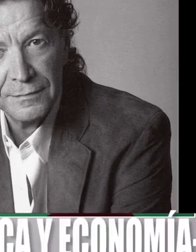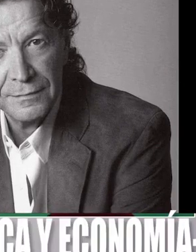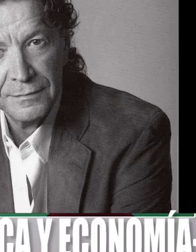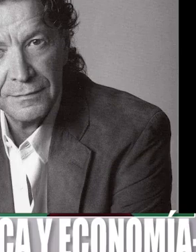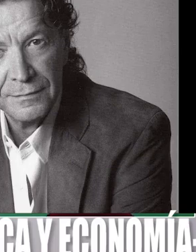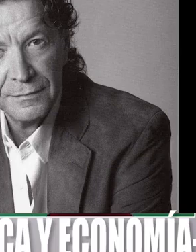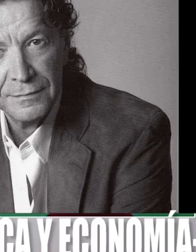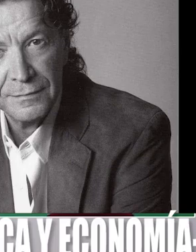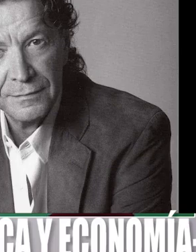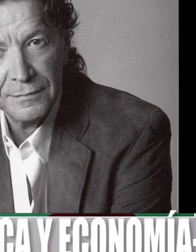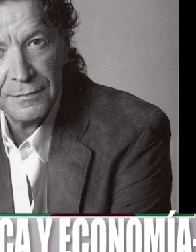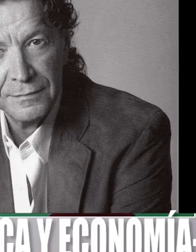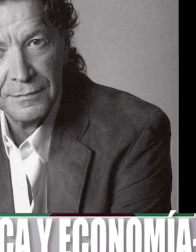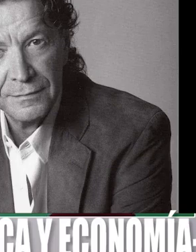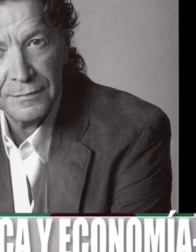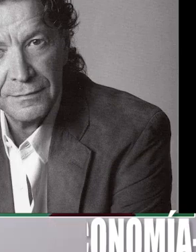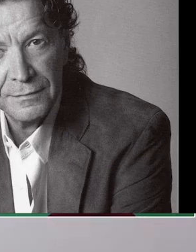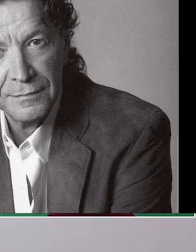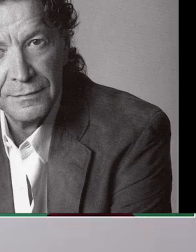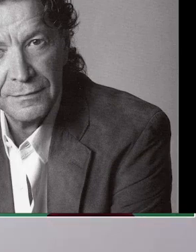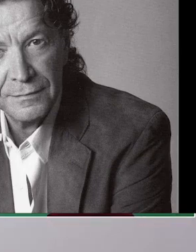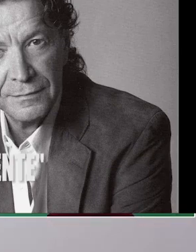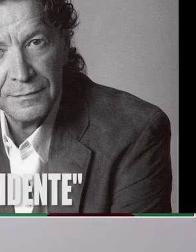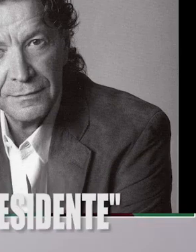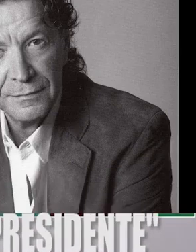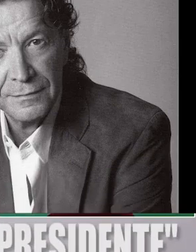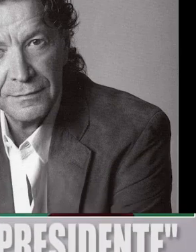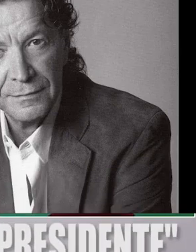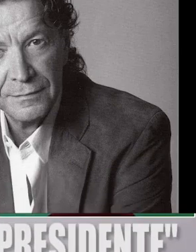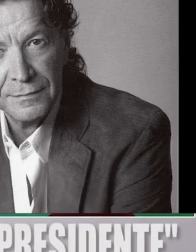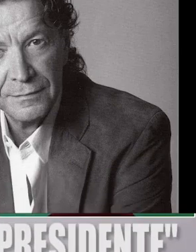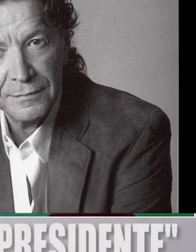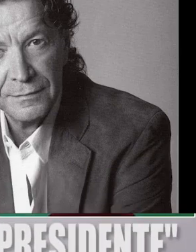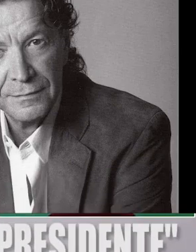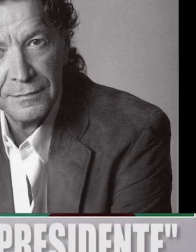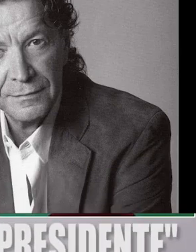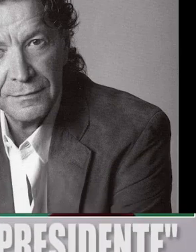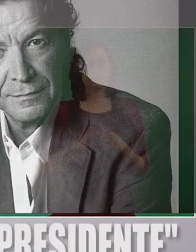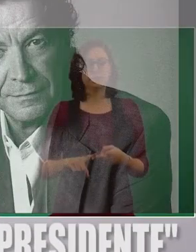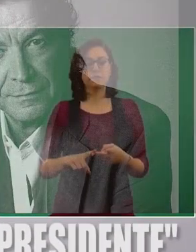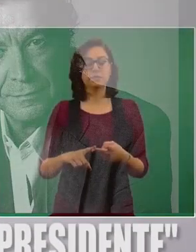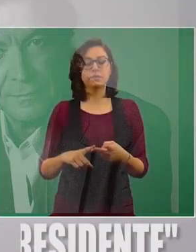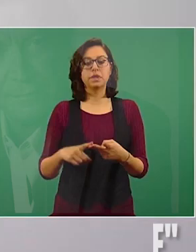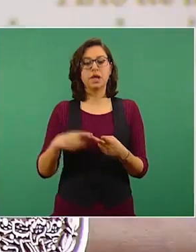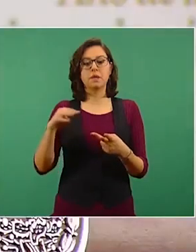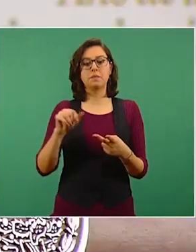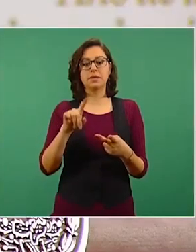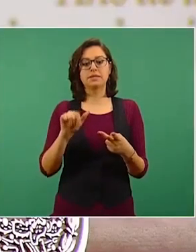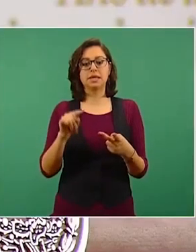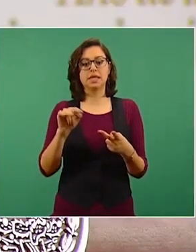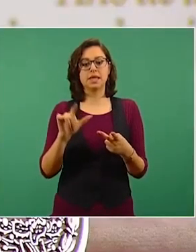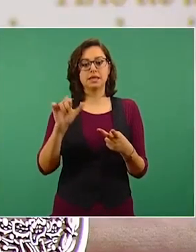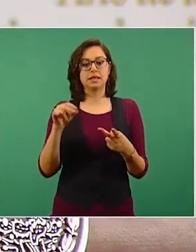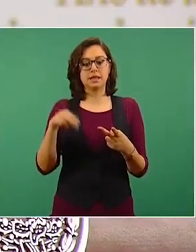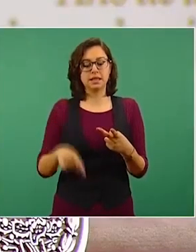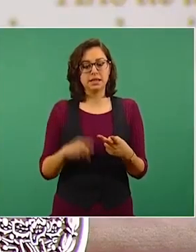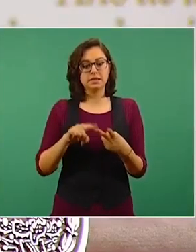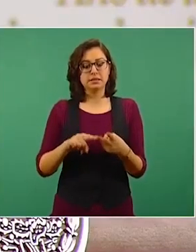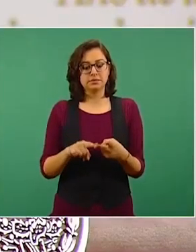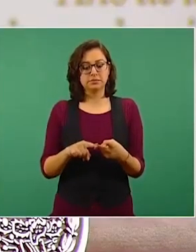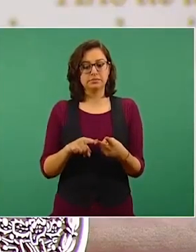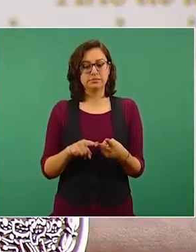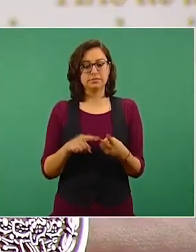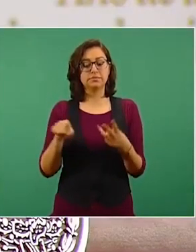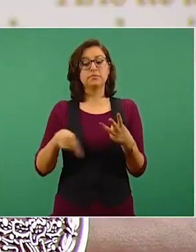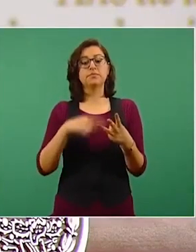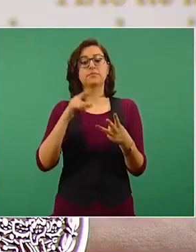peligroso divorcio entre política y economía. Y esa es la debilidad de tan poderoso presidente. Pero dicha cualidad,